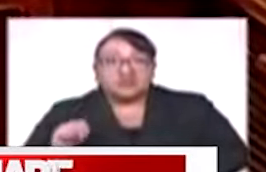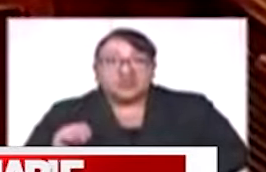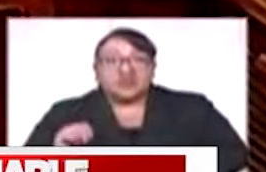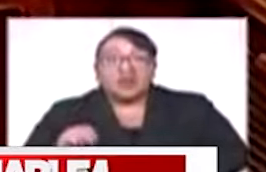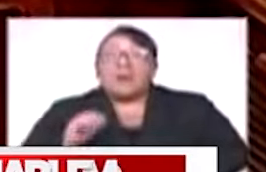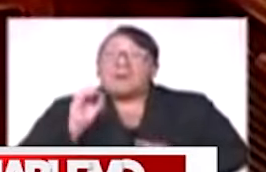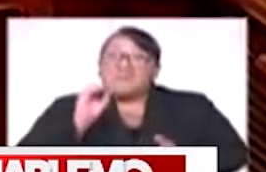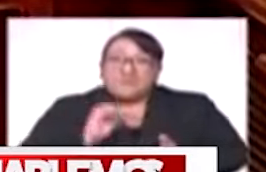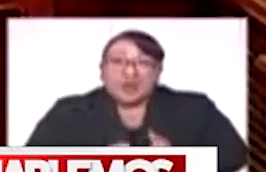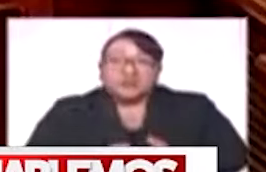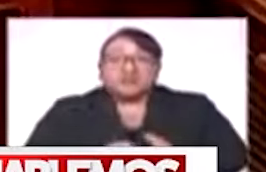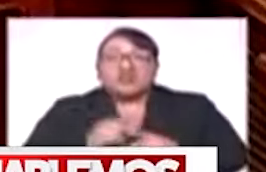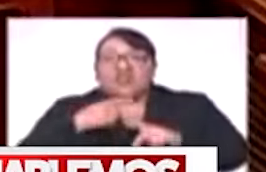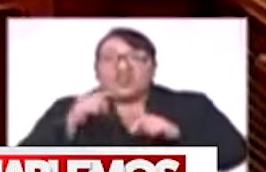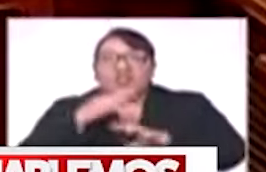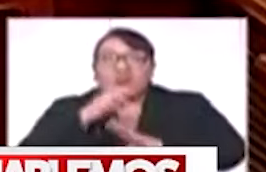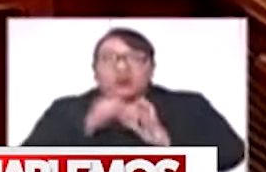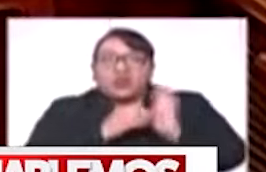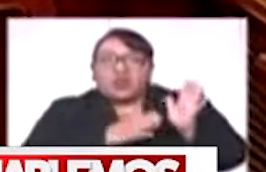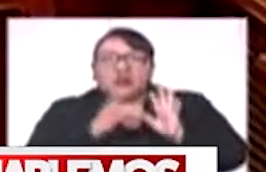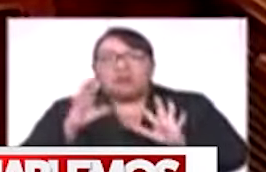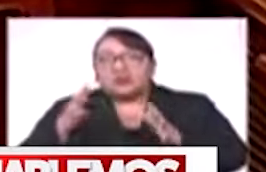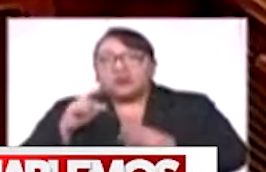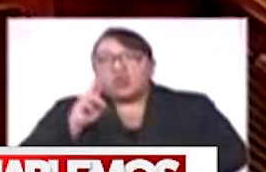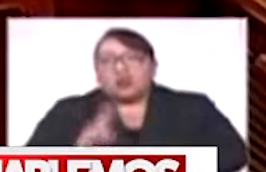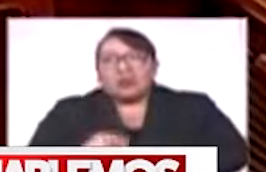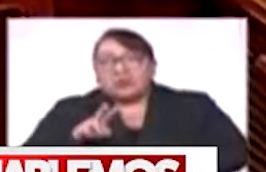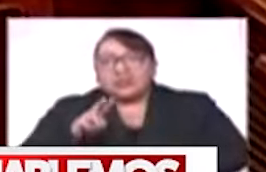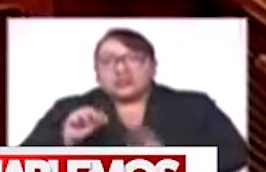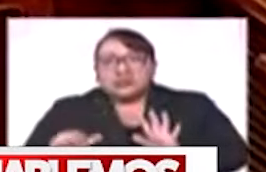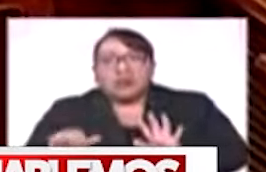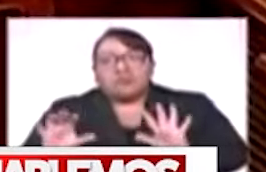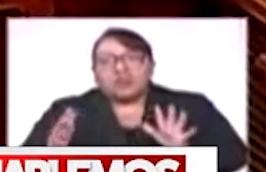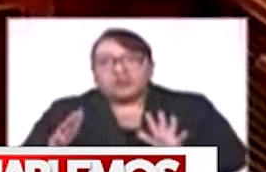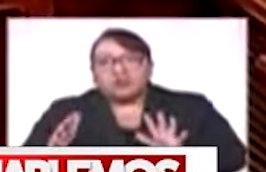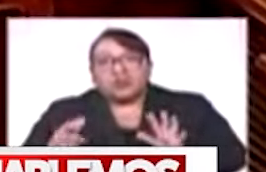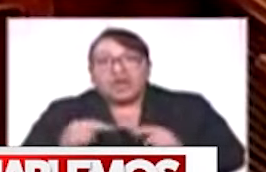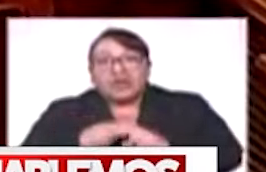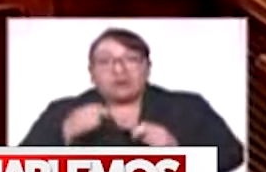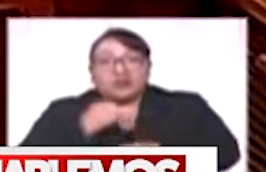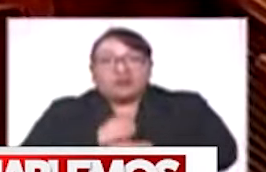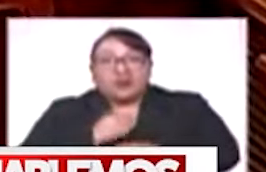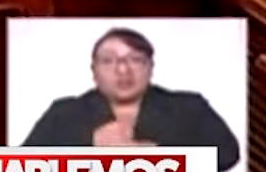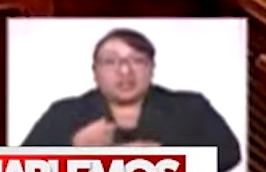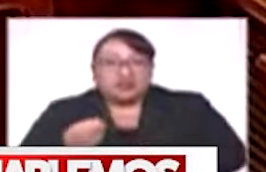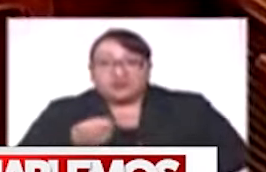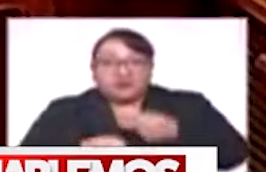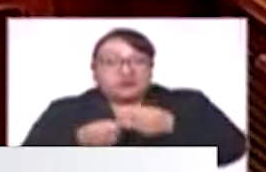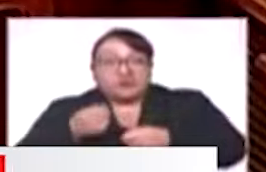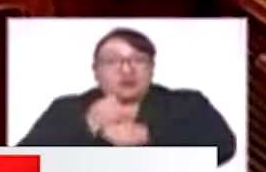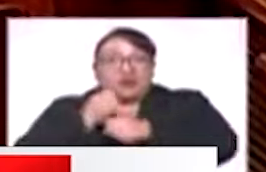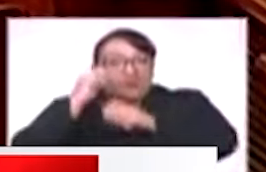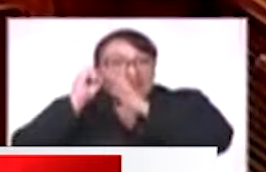Además, proyectamos que para el año 2026 el nivel de ejecución de inversión minera